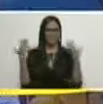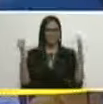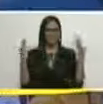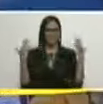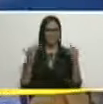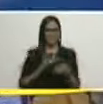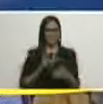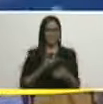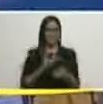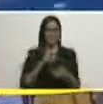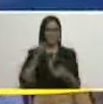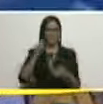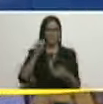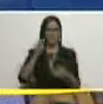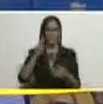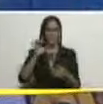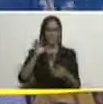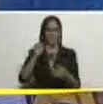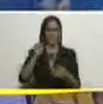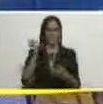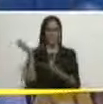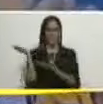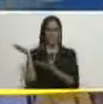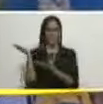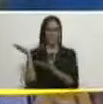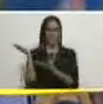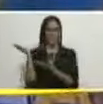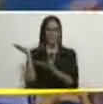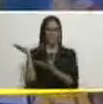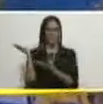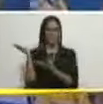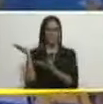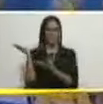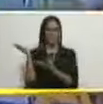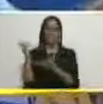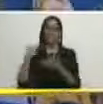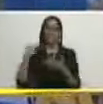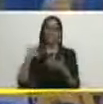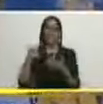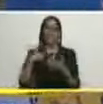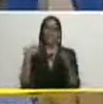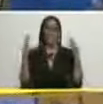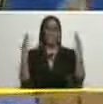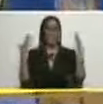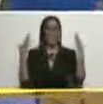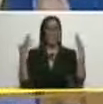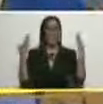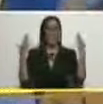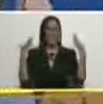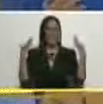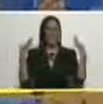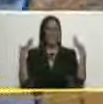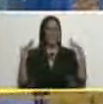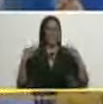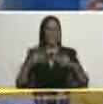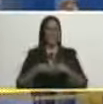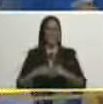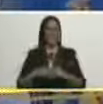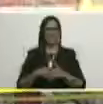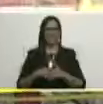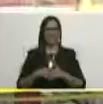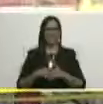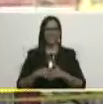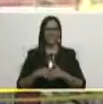alcaldesa de Los Taques. Mira, tiene su barra, vale. Tiene su barra.